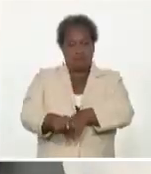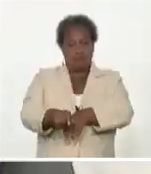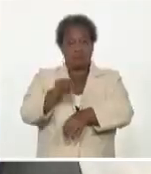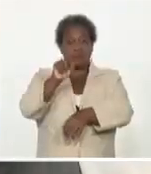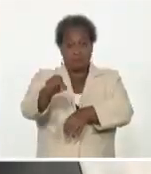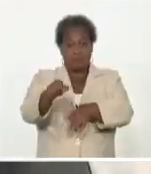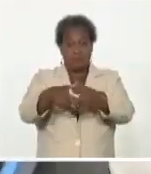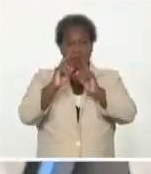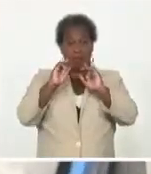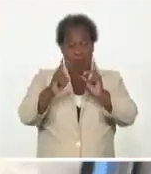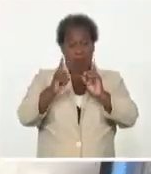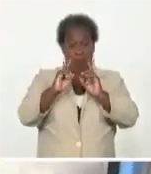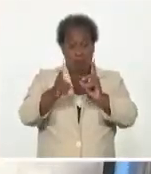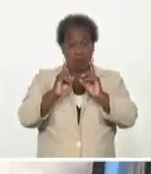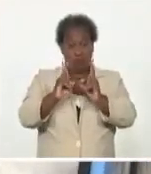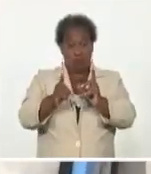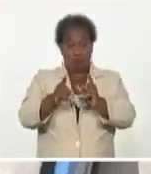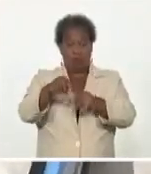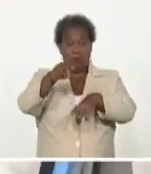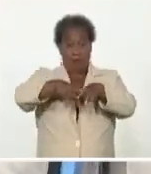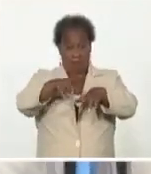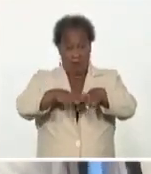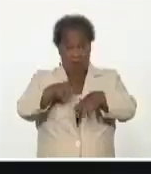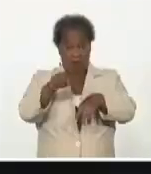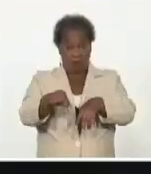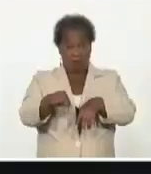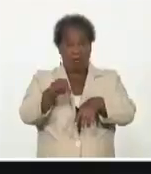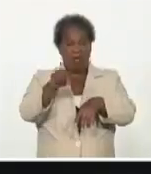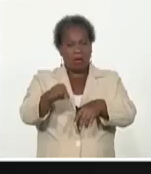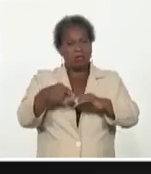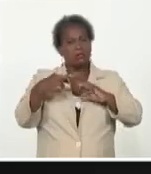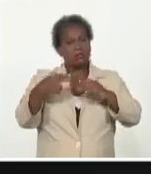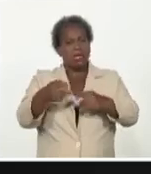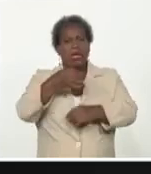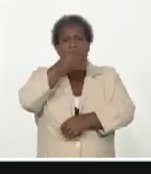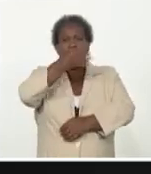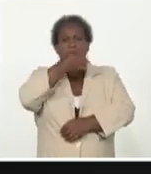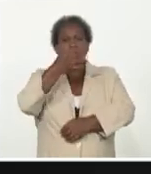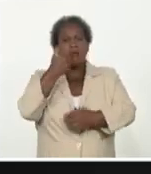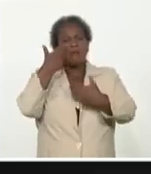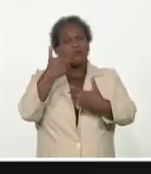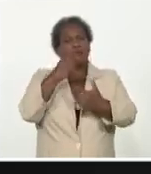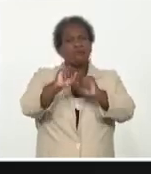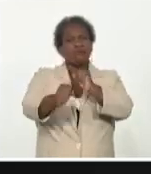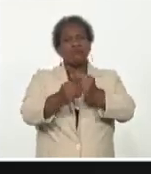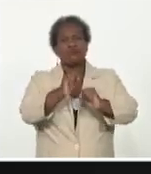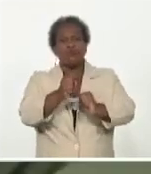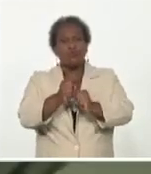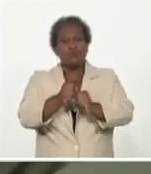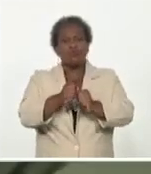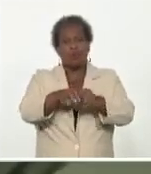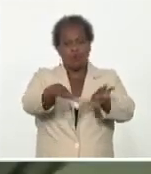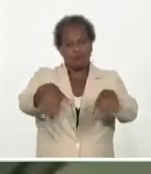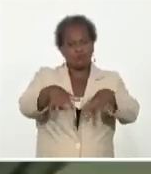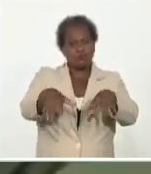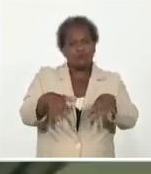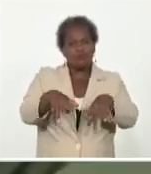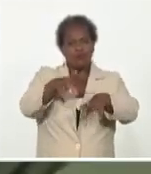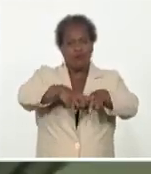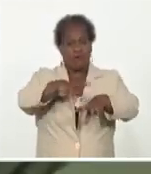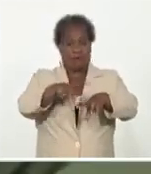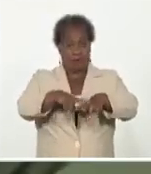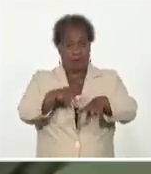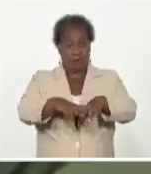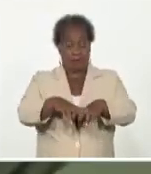del Consejo de Defensa Provincial de La Habana, se reiteró la importancia del control de foco y de los eventos epidemiológicos.